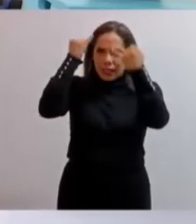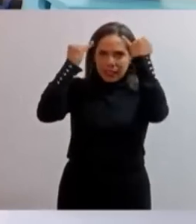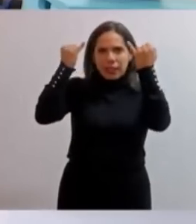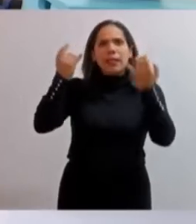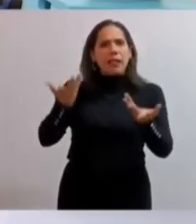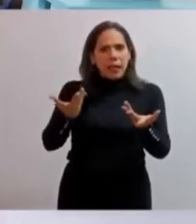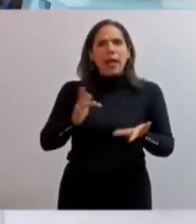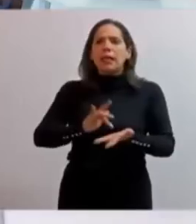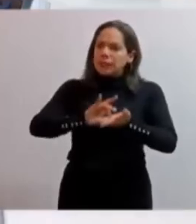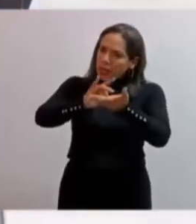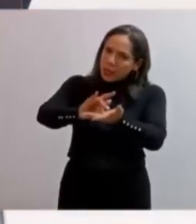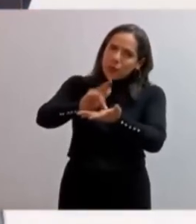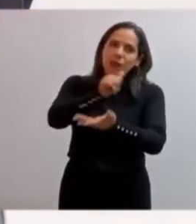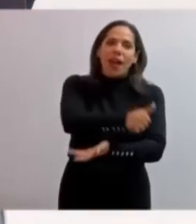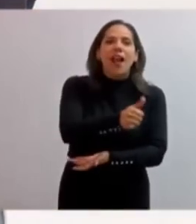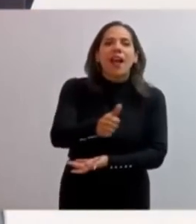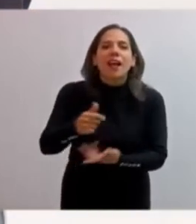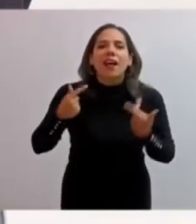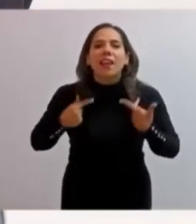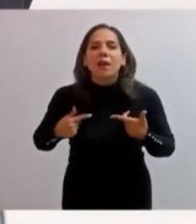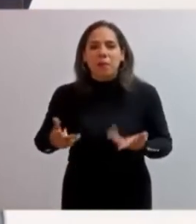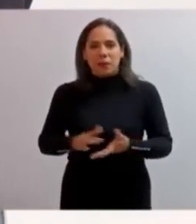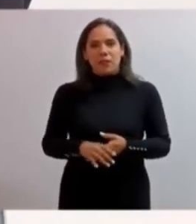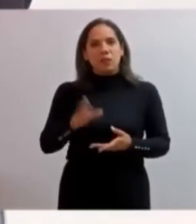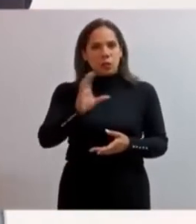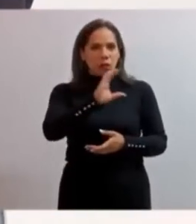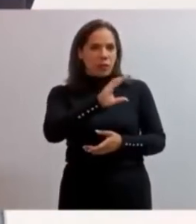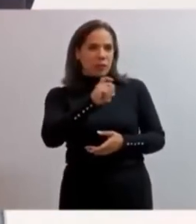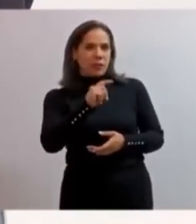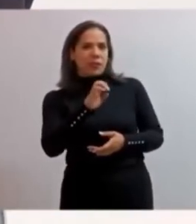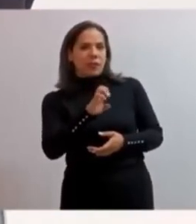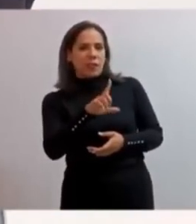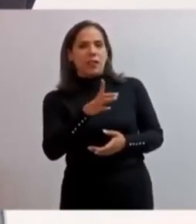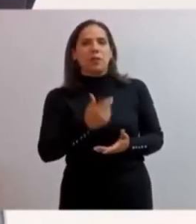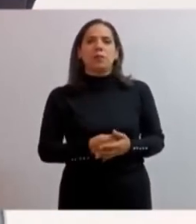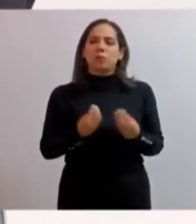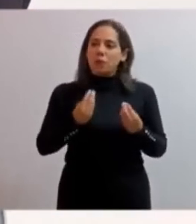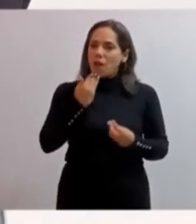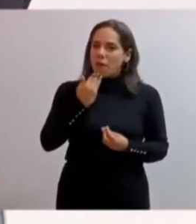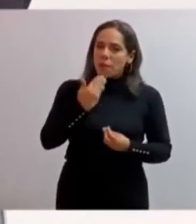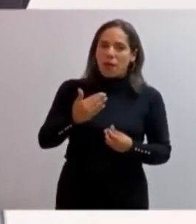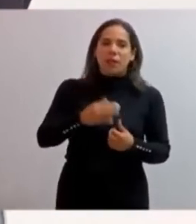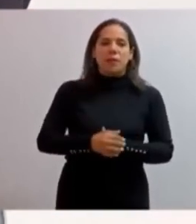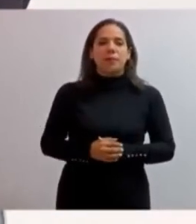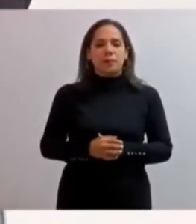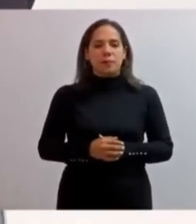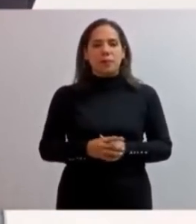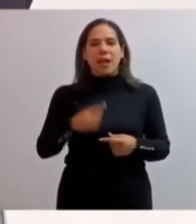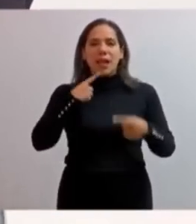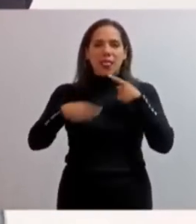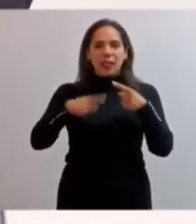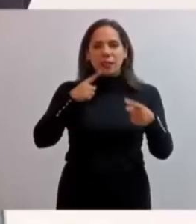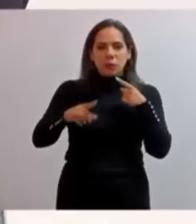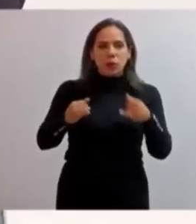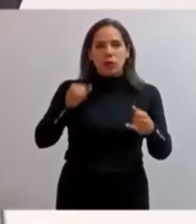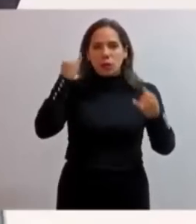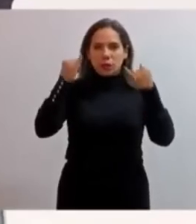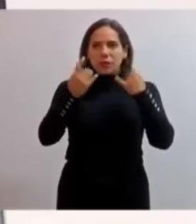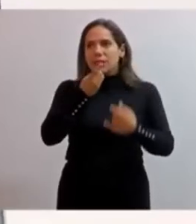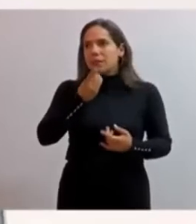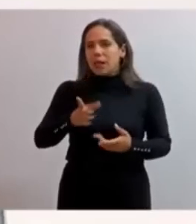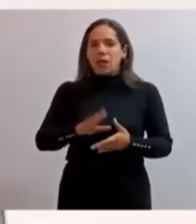pues les ayuden también a detonar en sus propios consejos técnicos esta educación, esta discusión, este diálogo